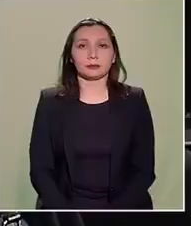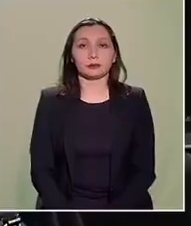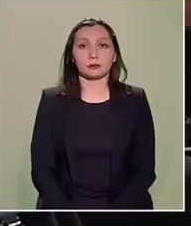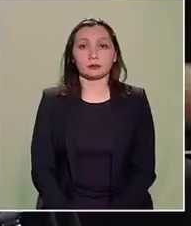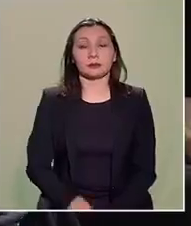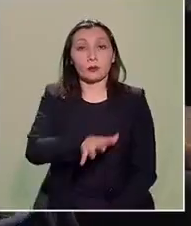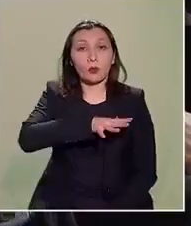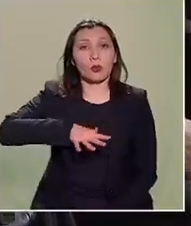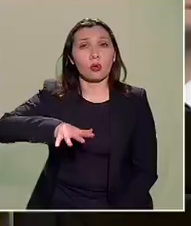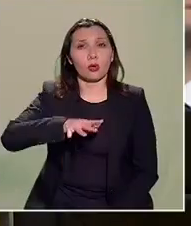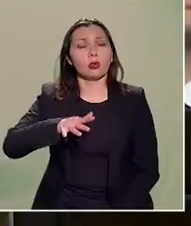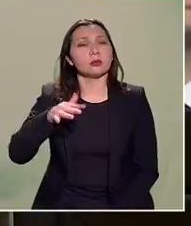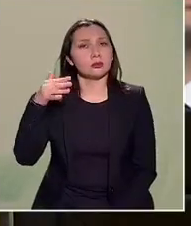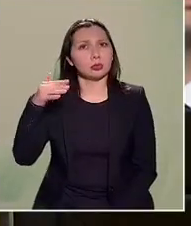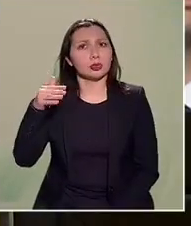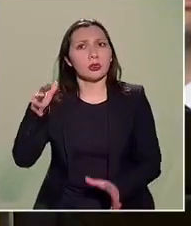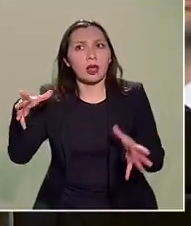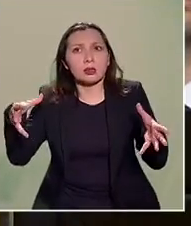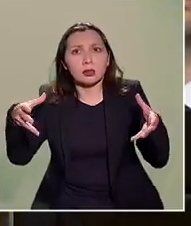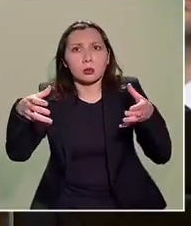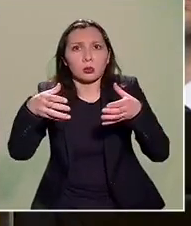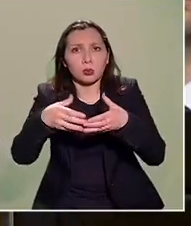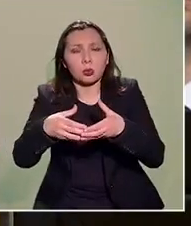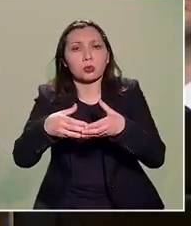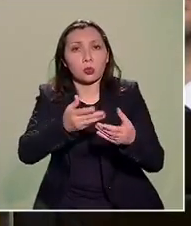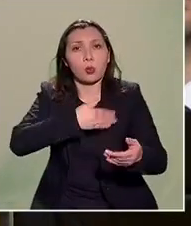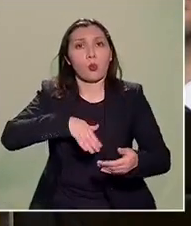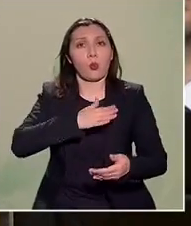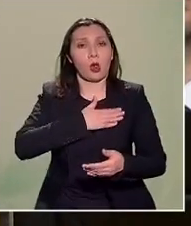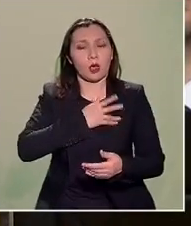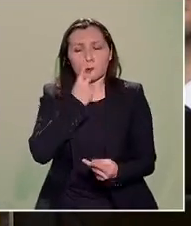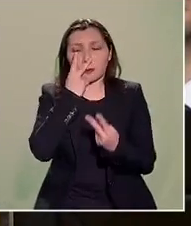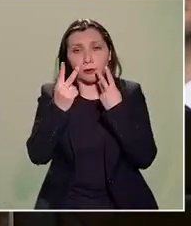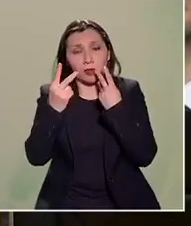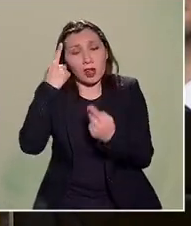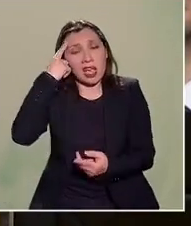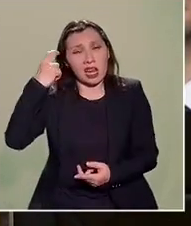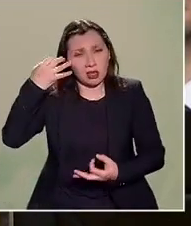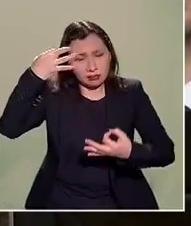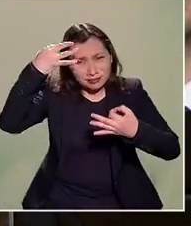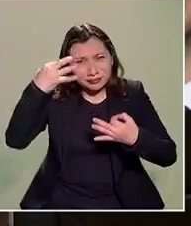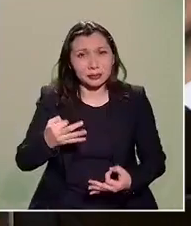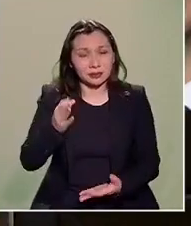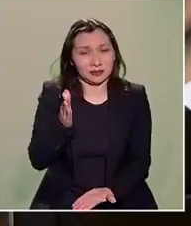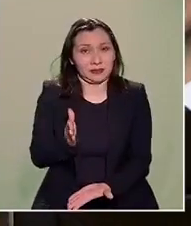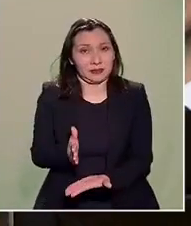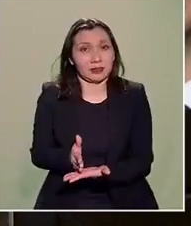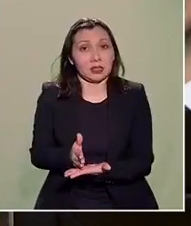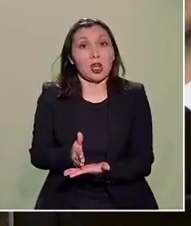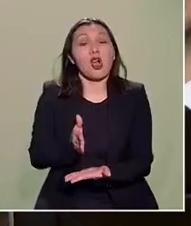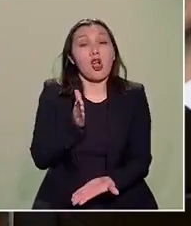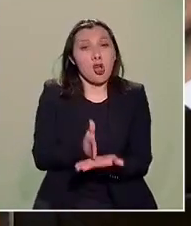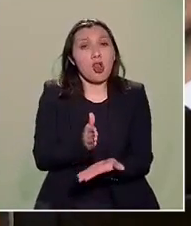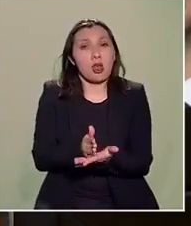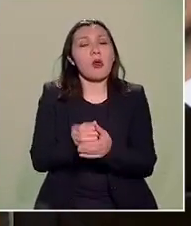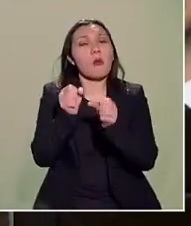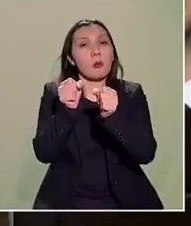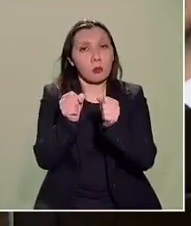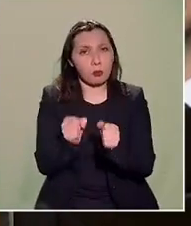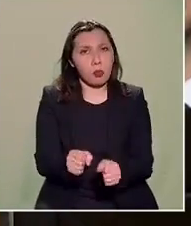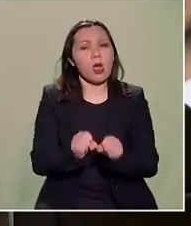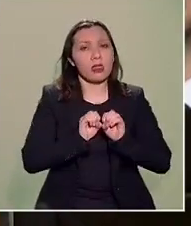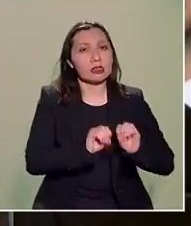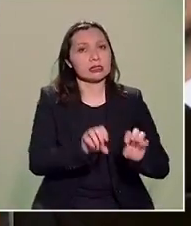son un ente catalizador y desde nuestra cosmovisión creemos firmemente que los colegios se pueden